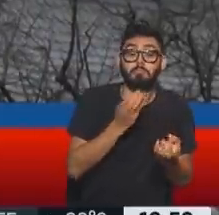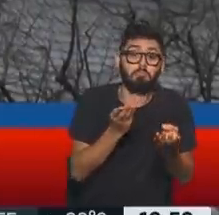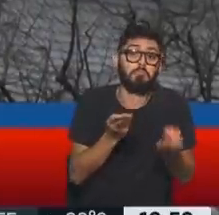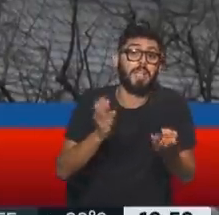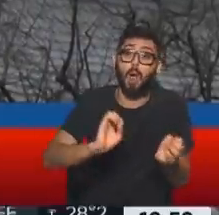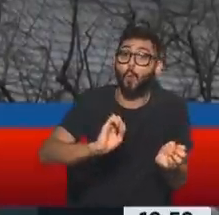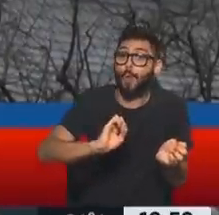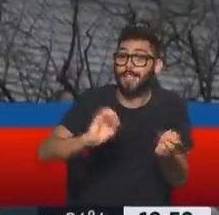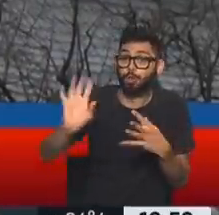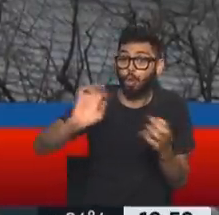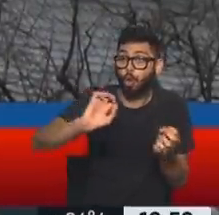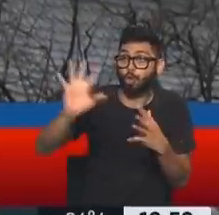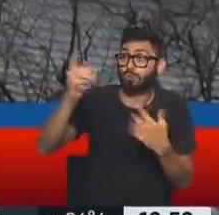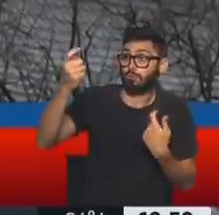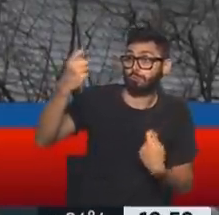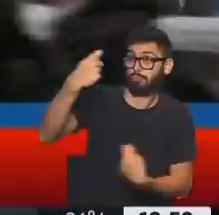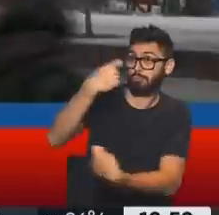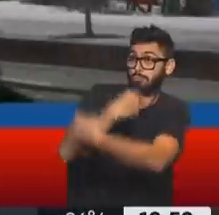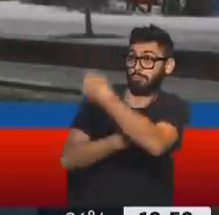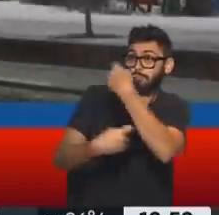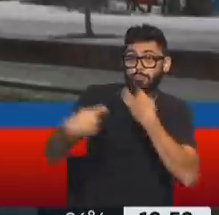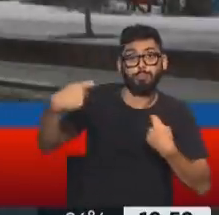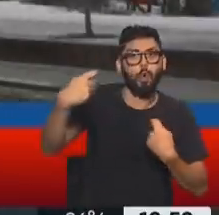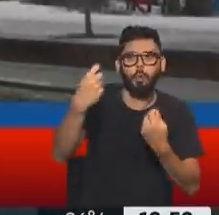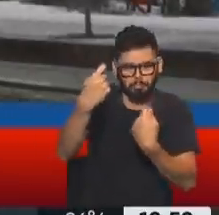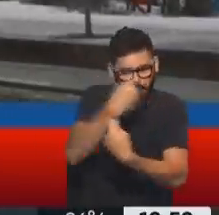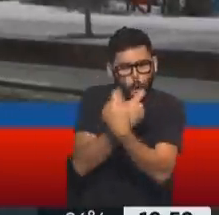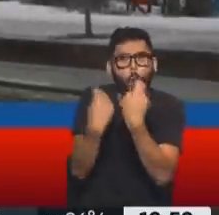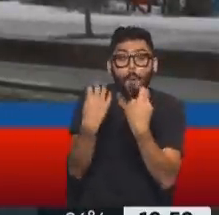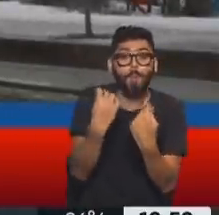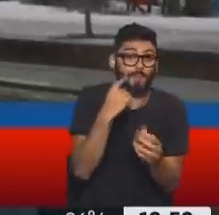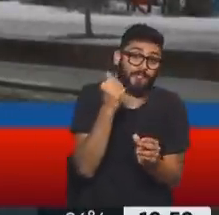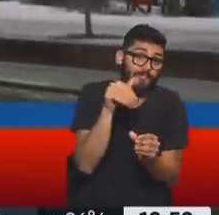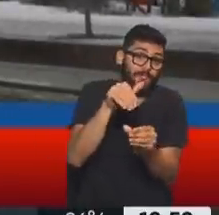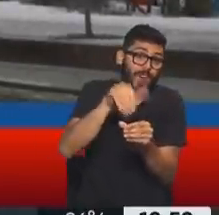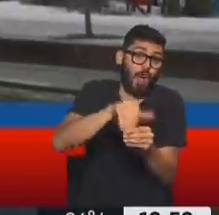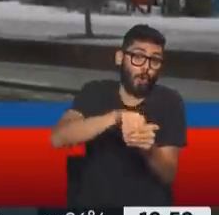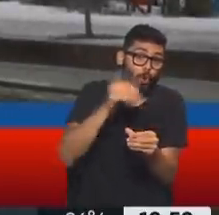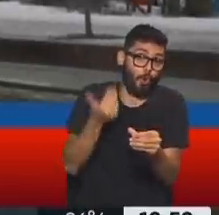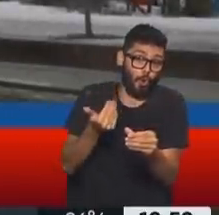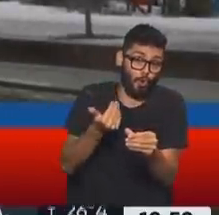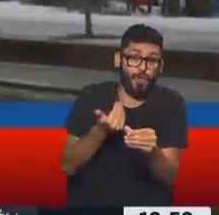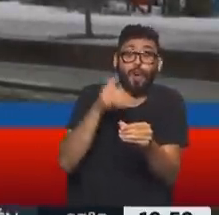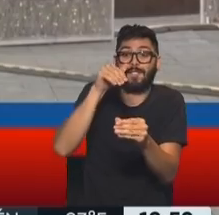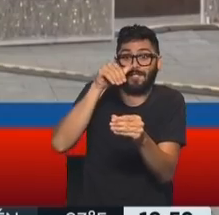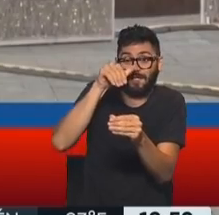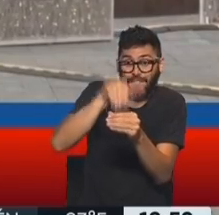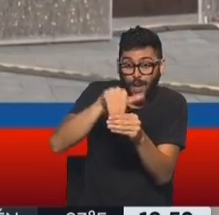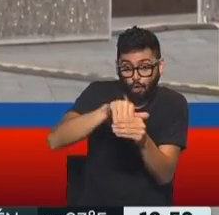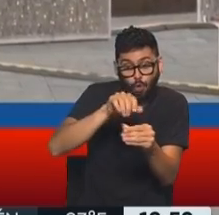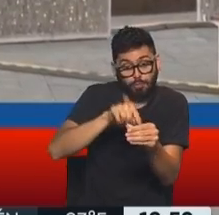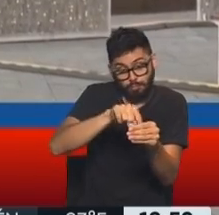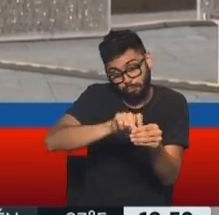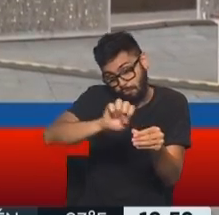generar transacciones comerciales tiene que atravesar justamente un banco y para eso para recurrir este banco este banco para hacer la transacción